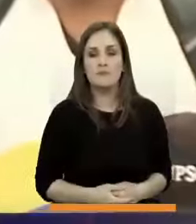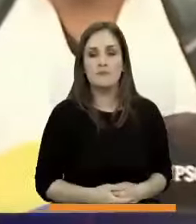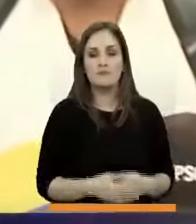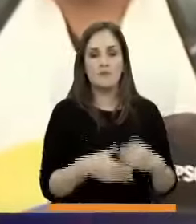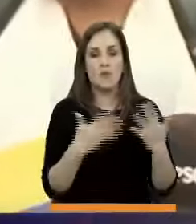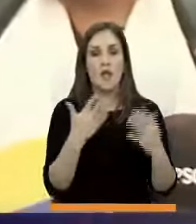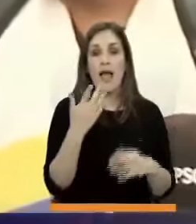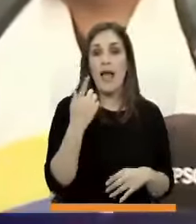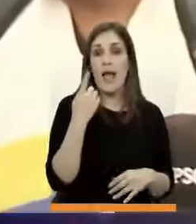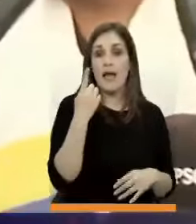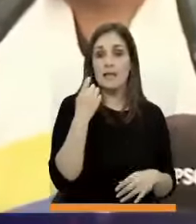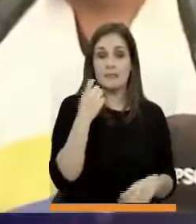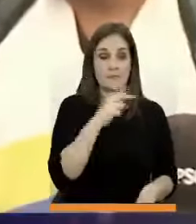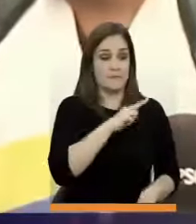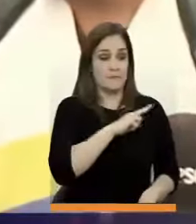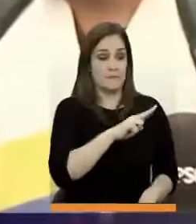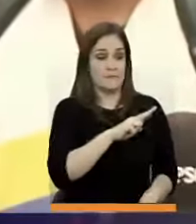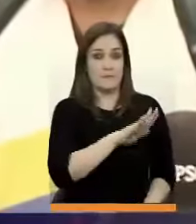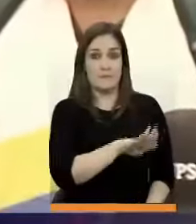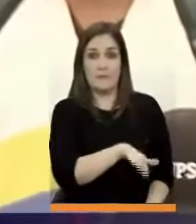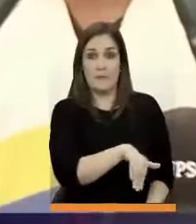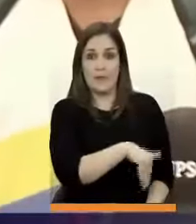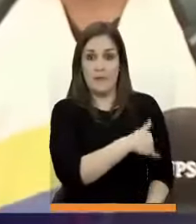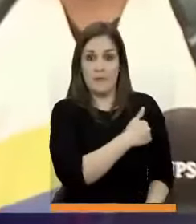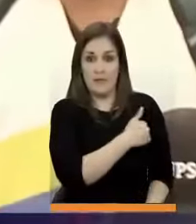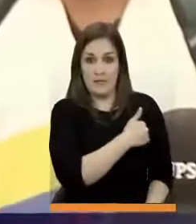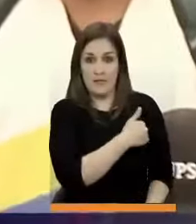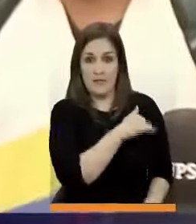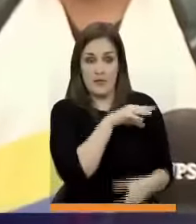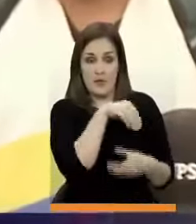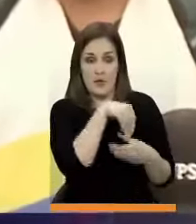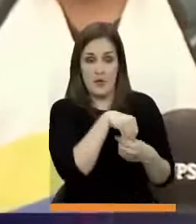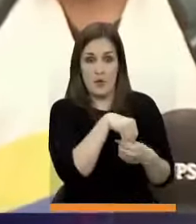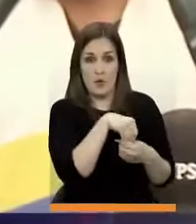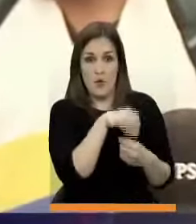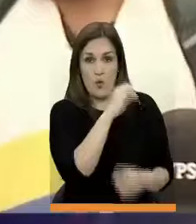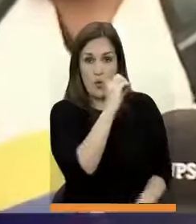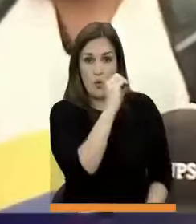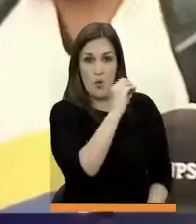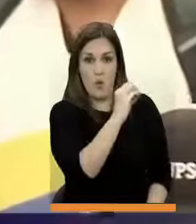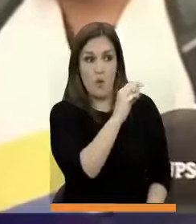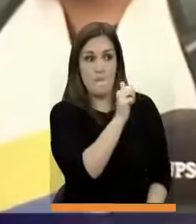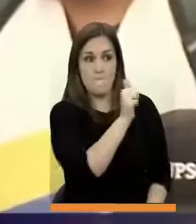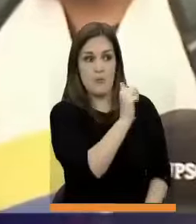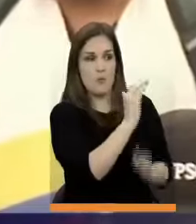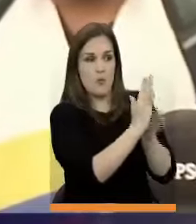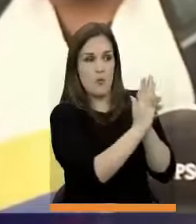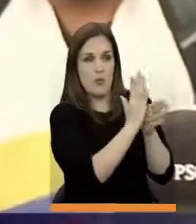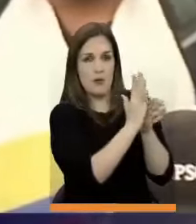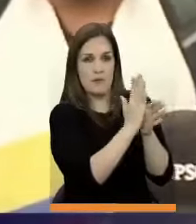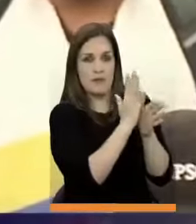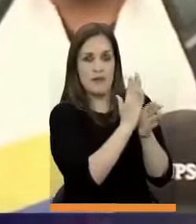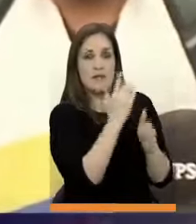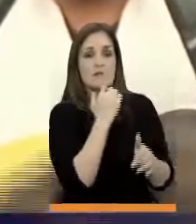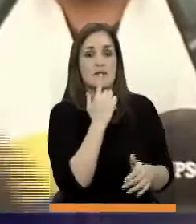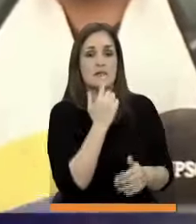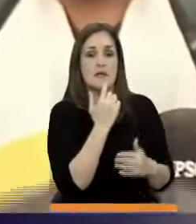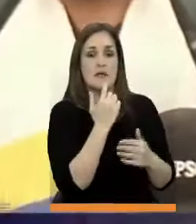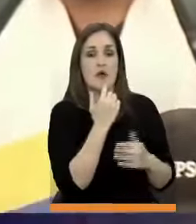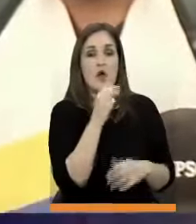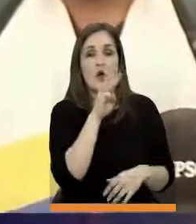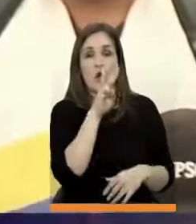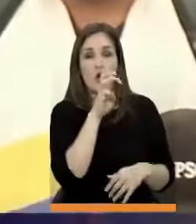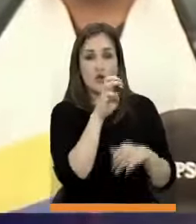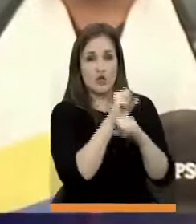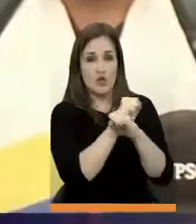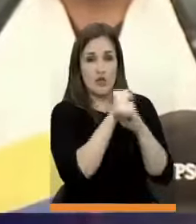el viceministro del Interior nos manifestó que a partir de las 8 de la mañana habría